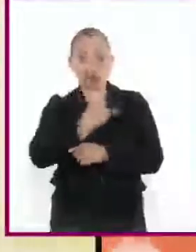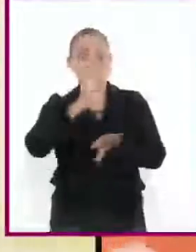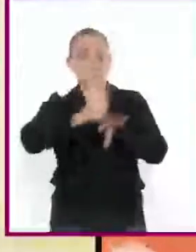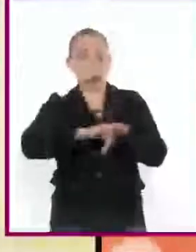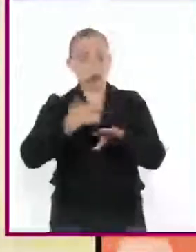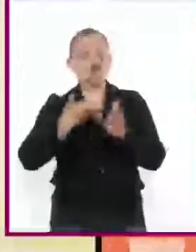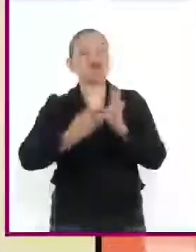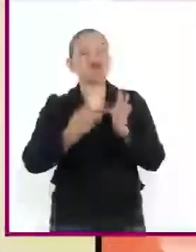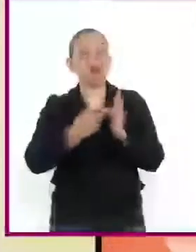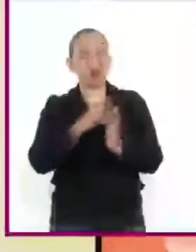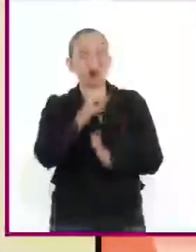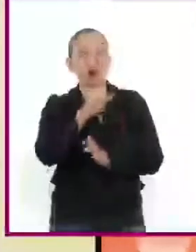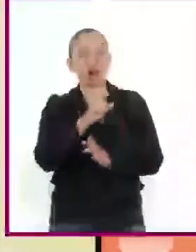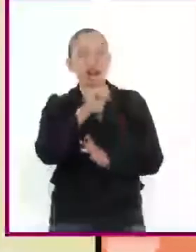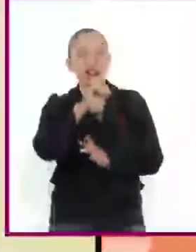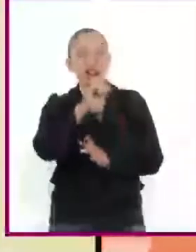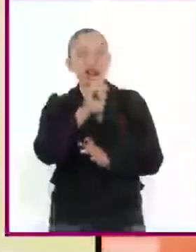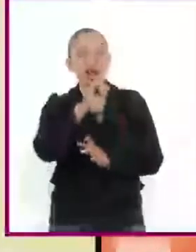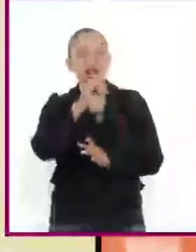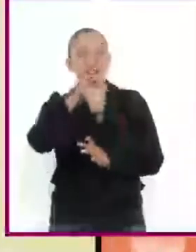mayor tendencia a oxidarse.